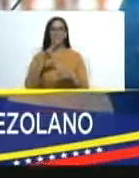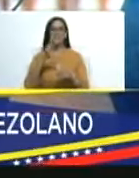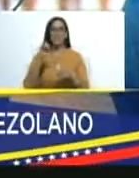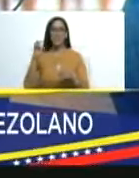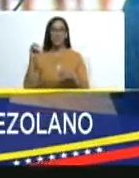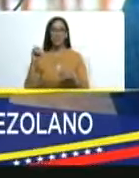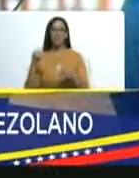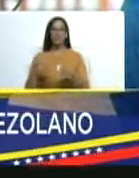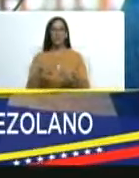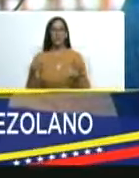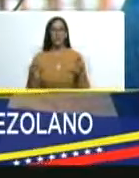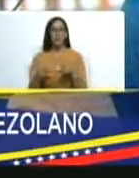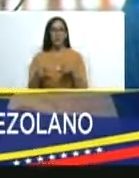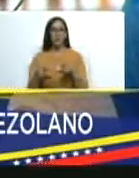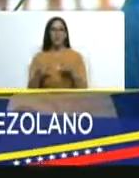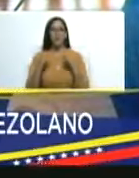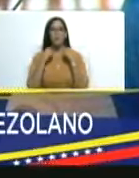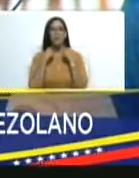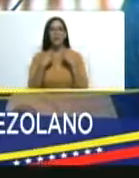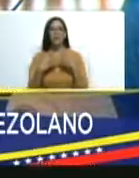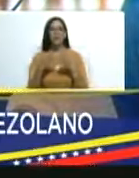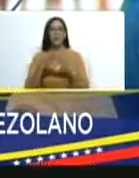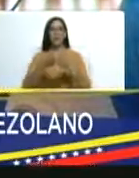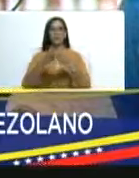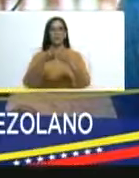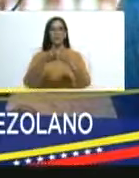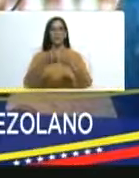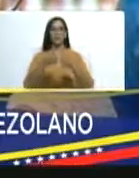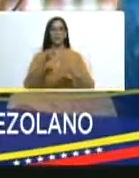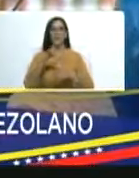casos de extravío de botes como tal.